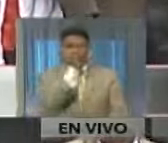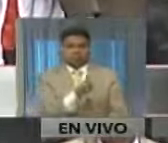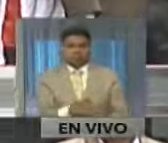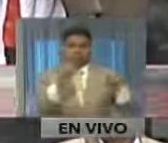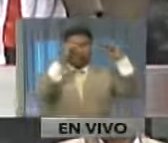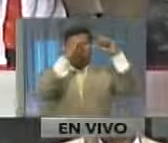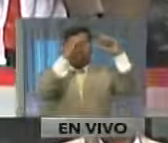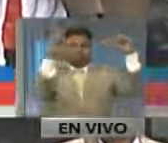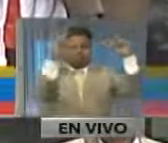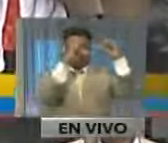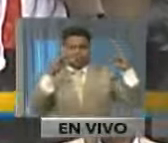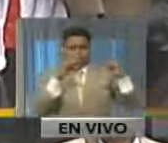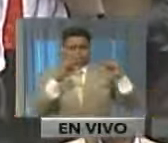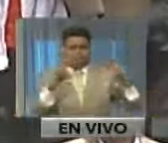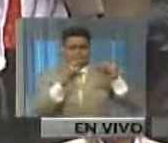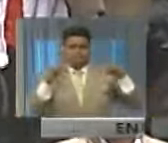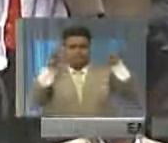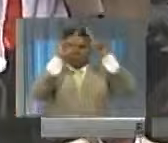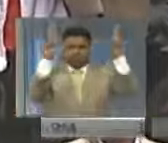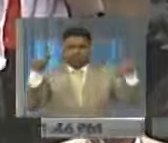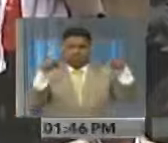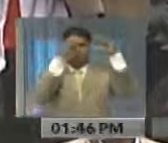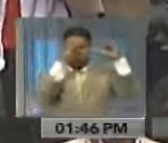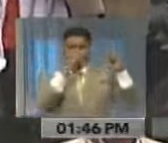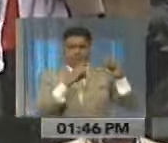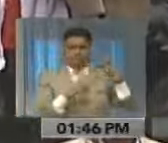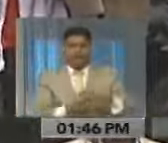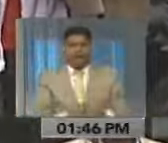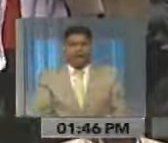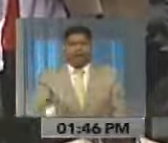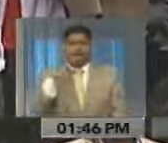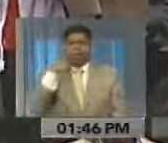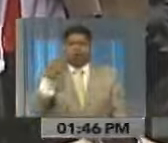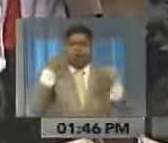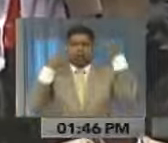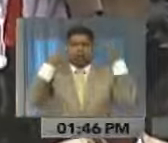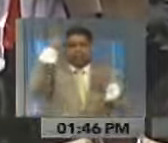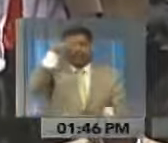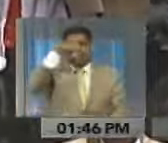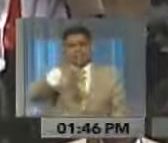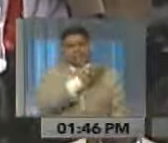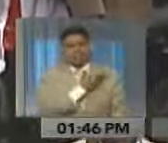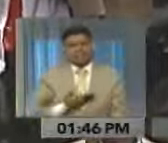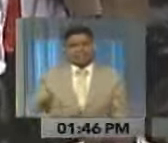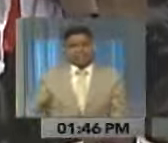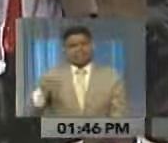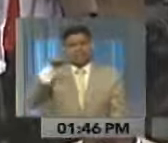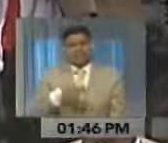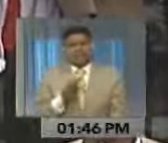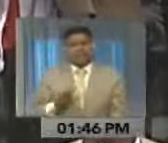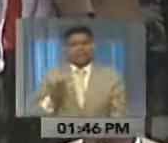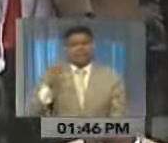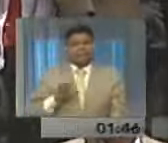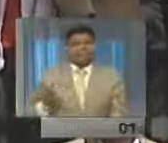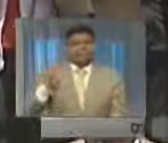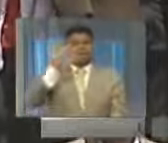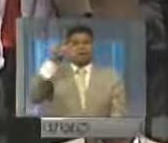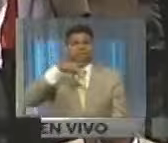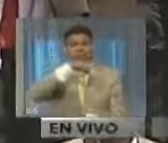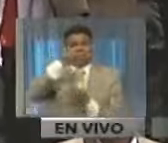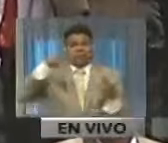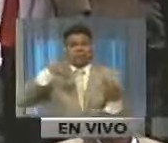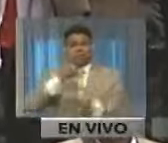Hugo Chávez y le dijo: Chávez, vas a ser el presidente de esta patria para hacer una revolución en